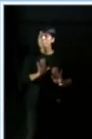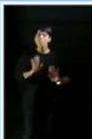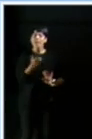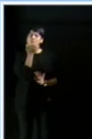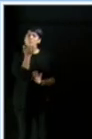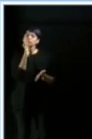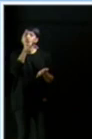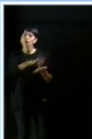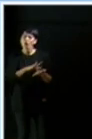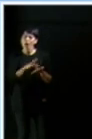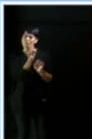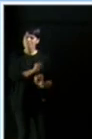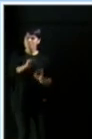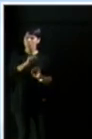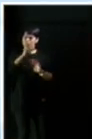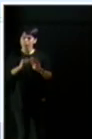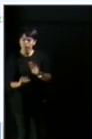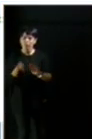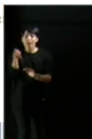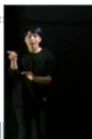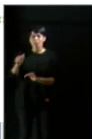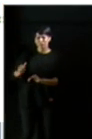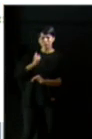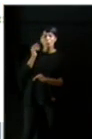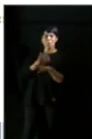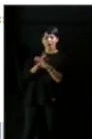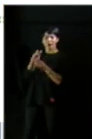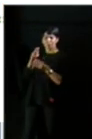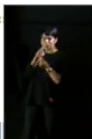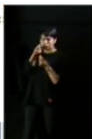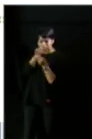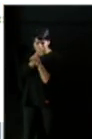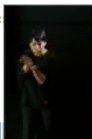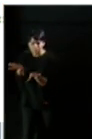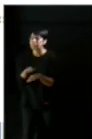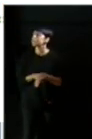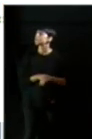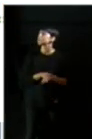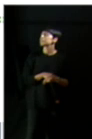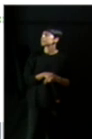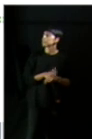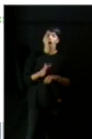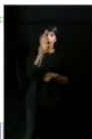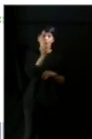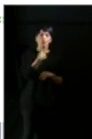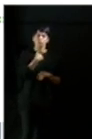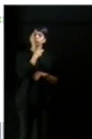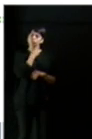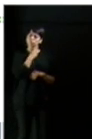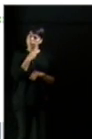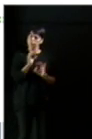ponemos enfermos ella aprovecha y nos vemos atacar nos puede producir diferentes tipos de infecciones además a mí me gusta especialmente